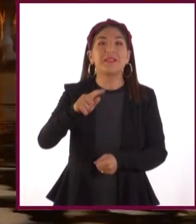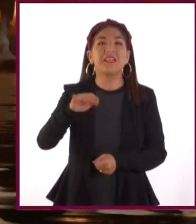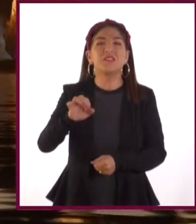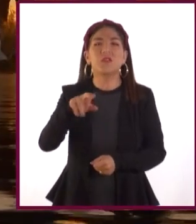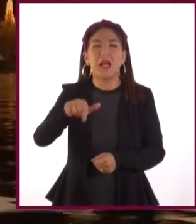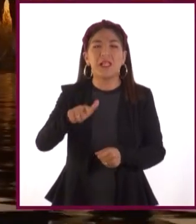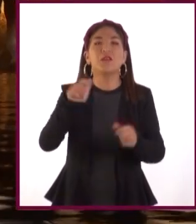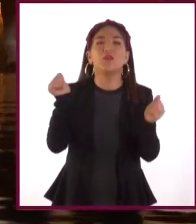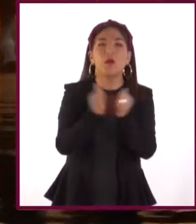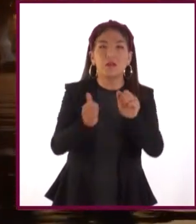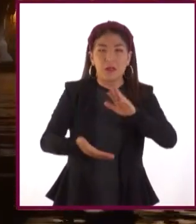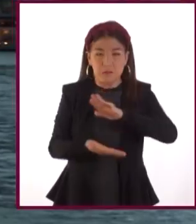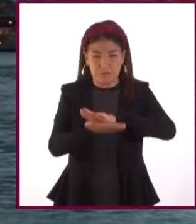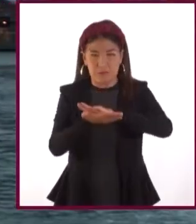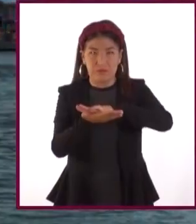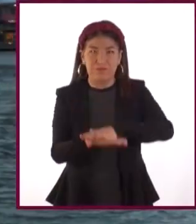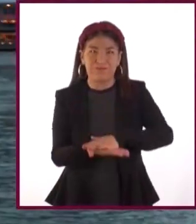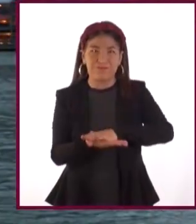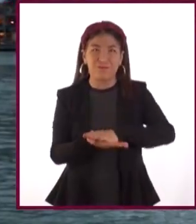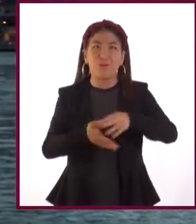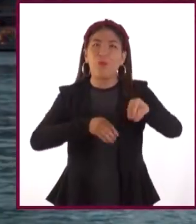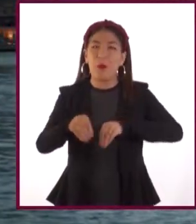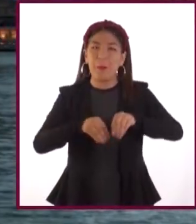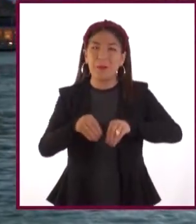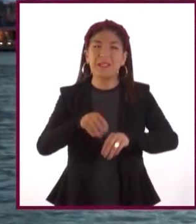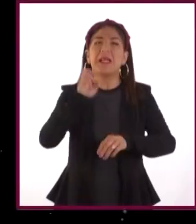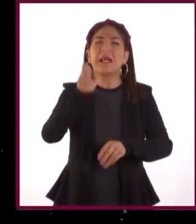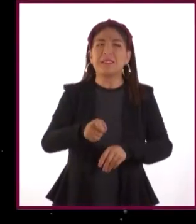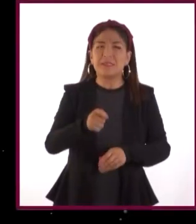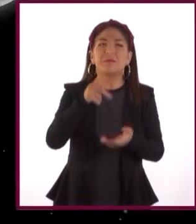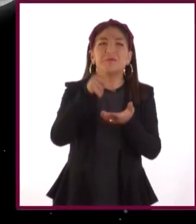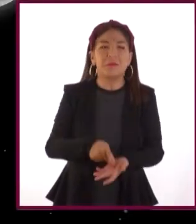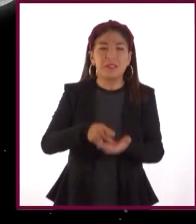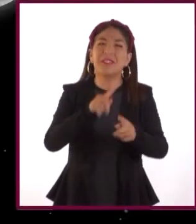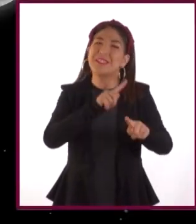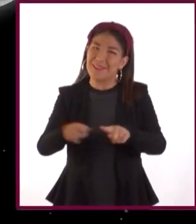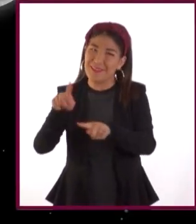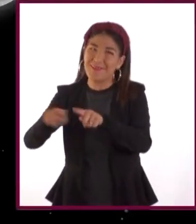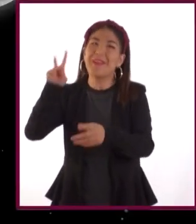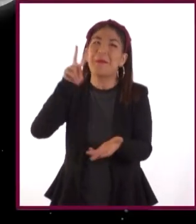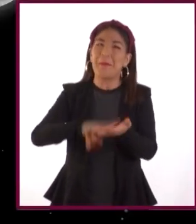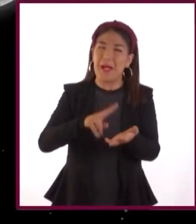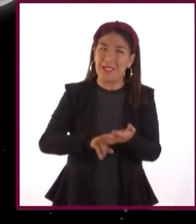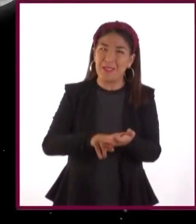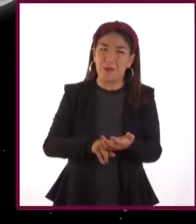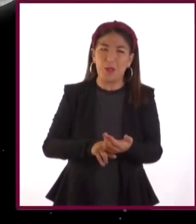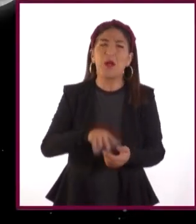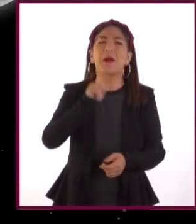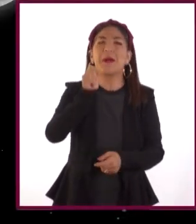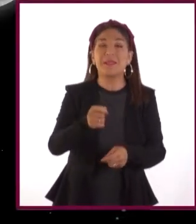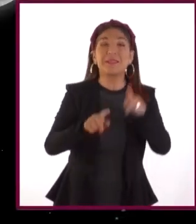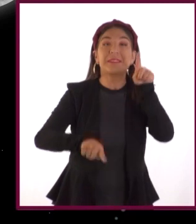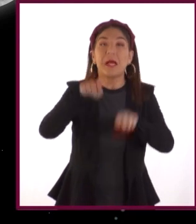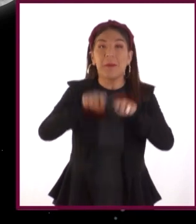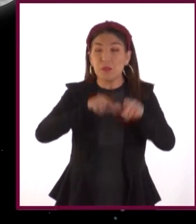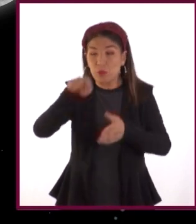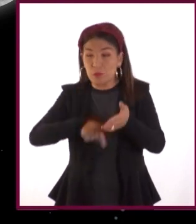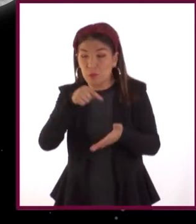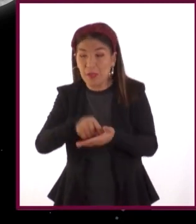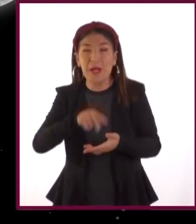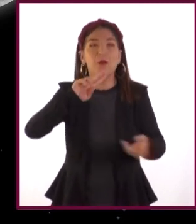al producto de sus masas dividido por la distancia entre ellos al cuadrado. Ahora sí, hablemos del